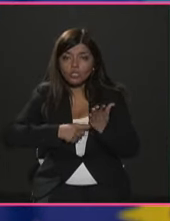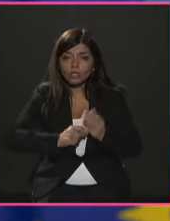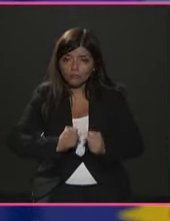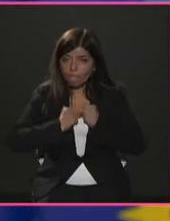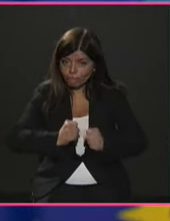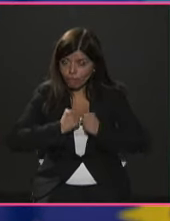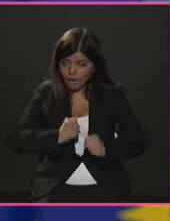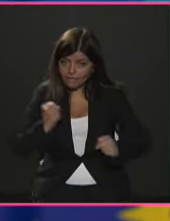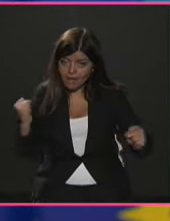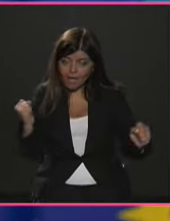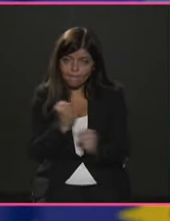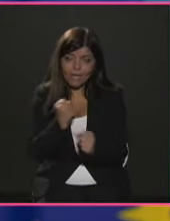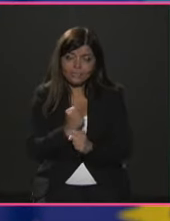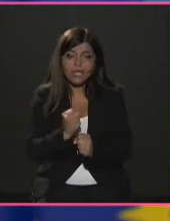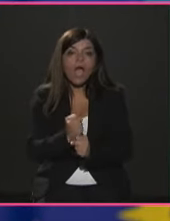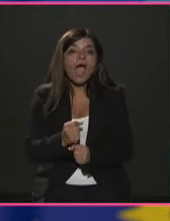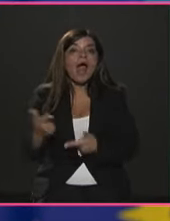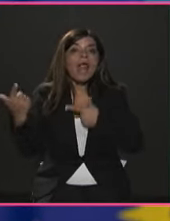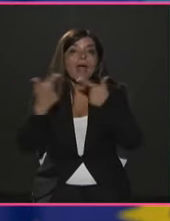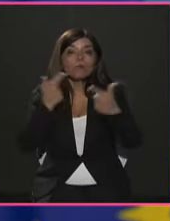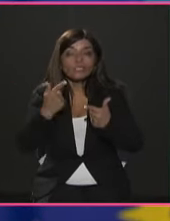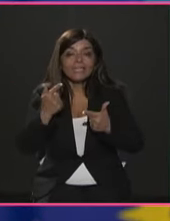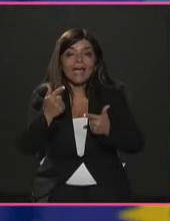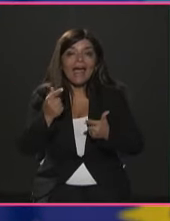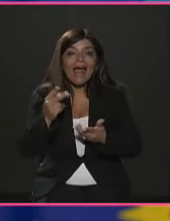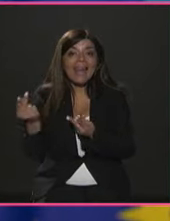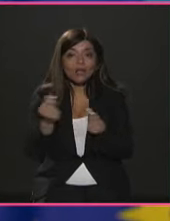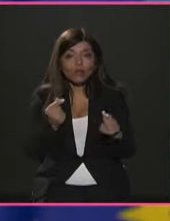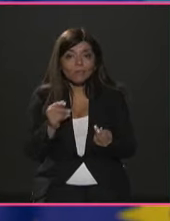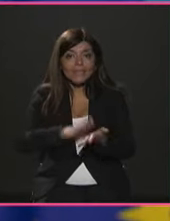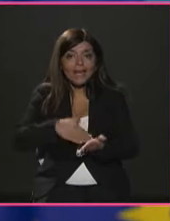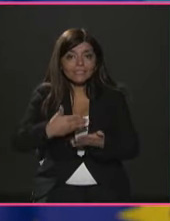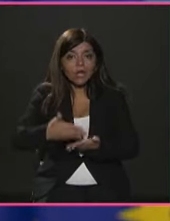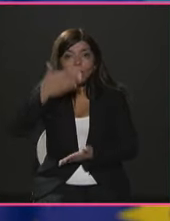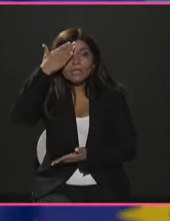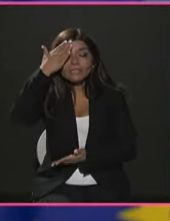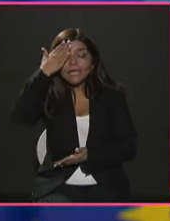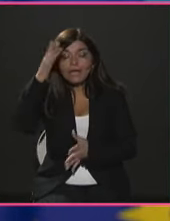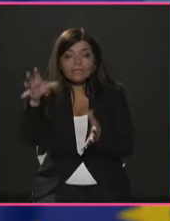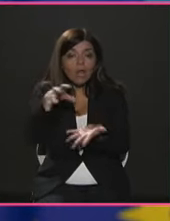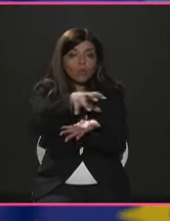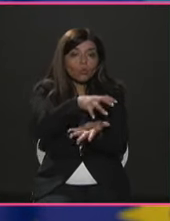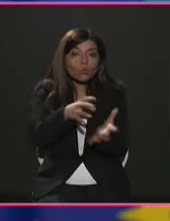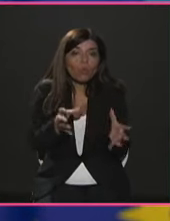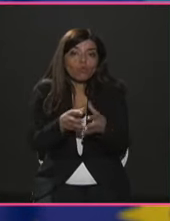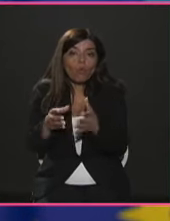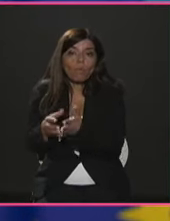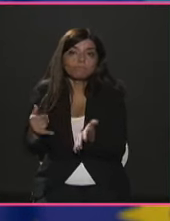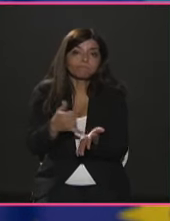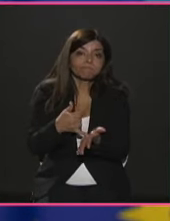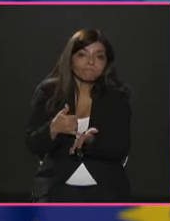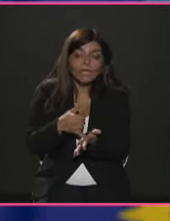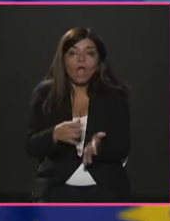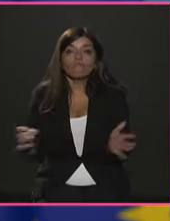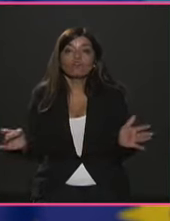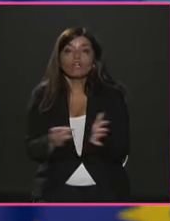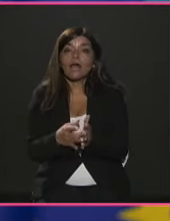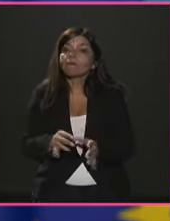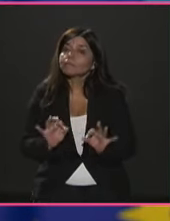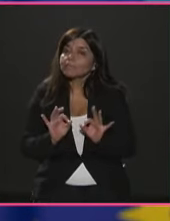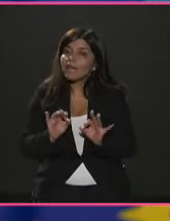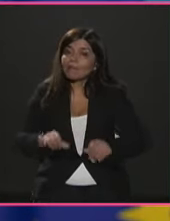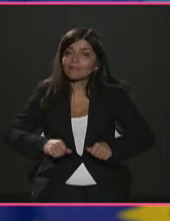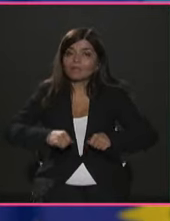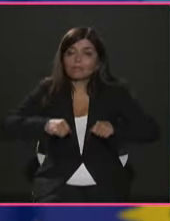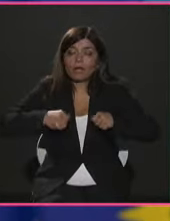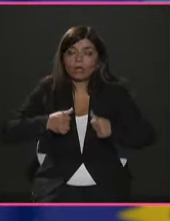política en la economía y en la Salud Mental de segmentos vulnerables de nuestra sociedad especialmente entre los más jóvenes y por eso